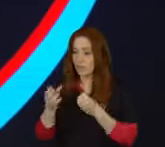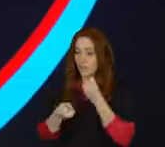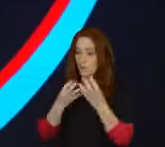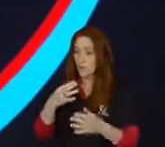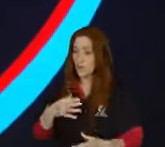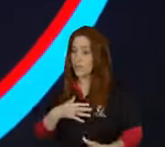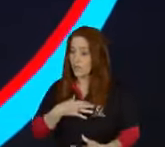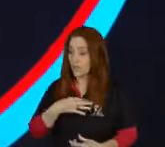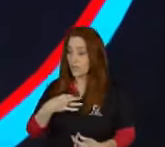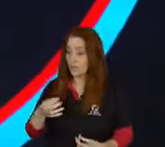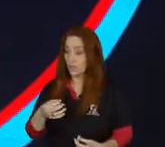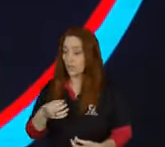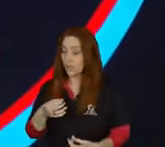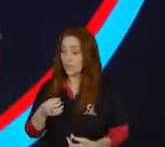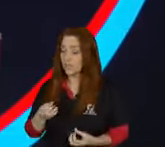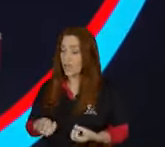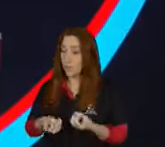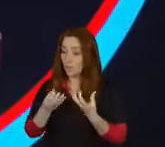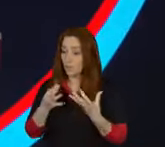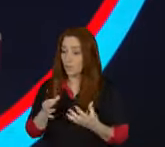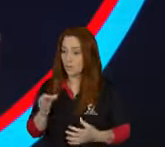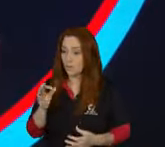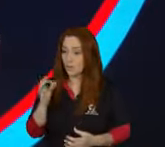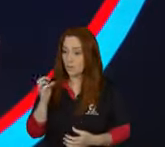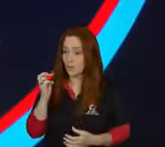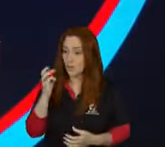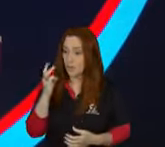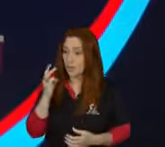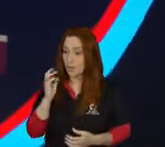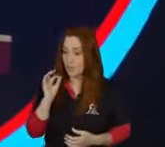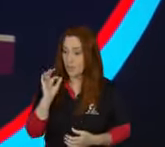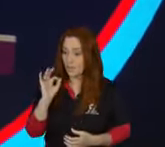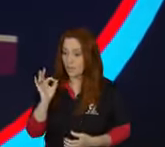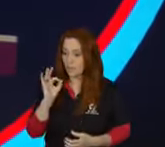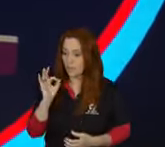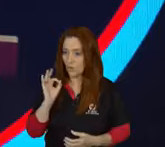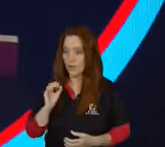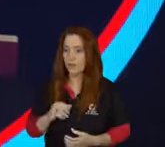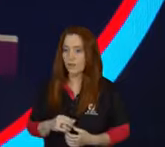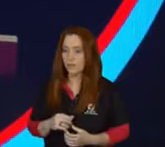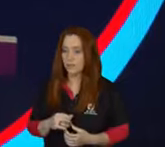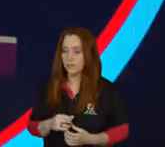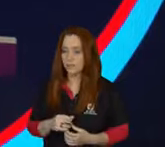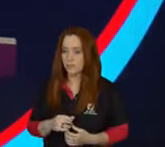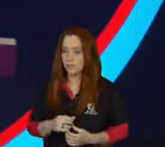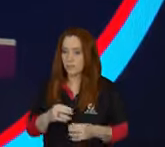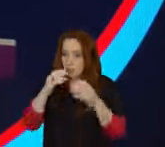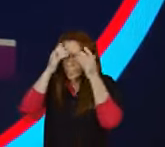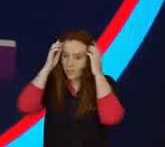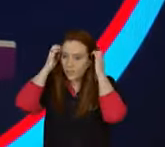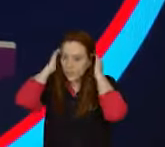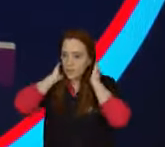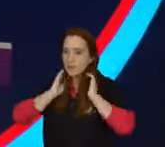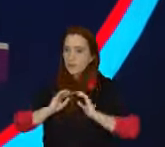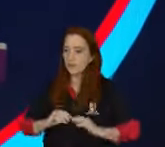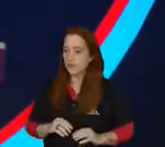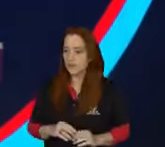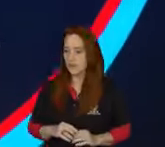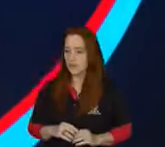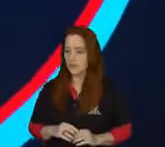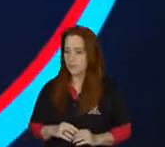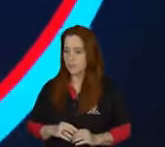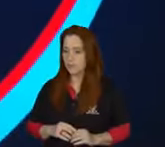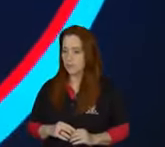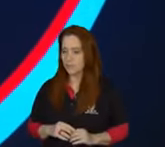Vida Entera. Esta mañana amanecí con la noticia que es mi canción más escuchada en Spotify.